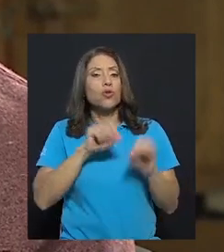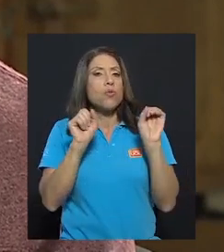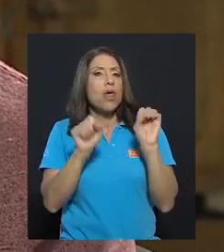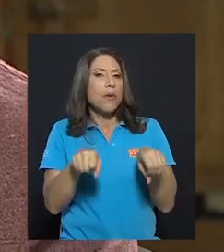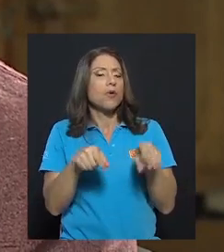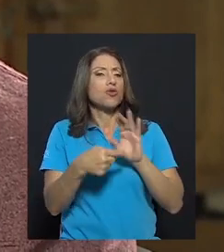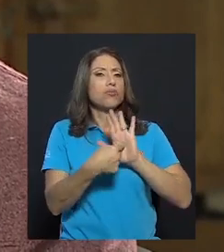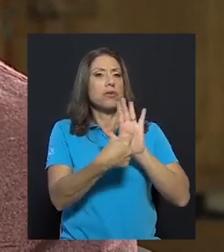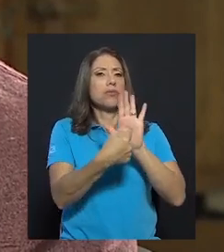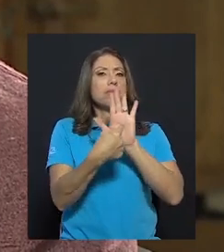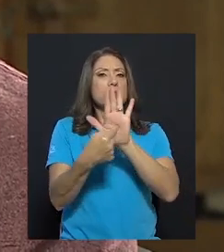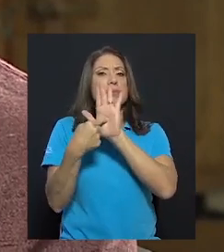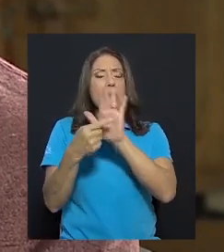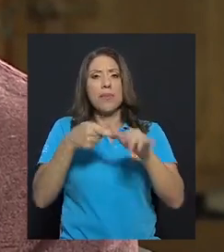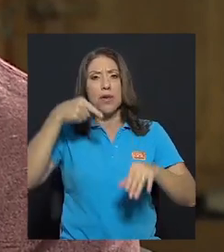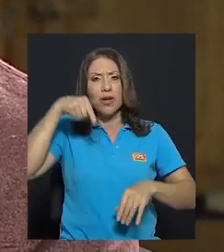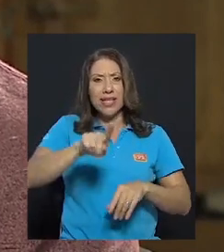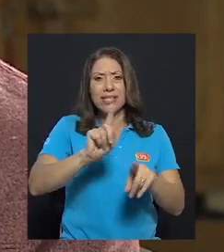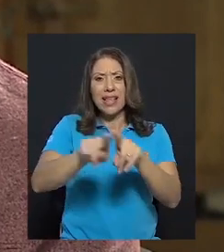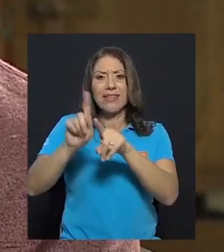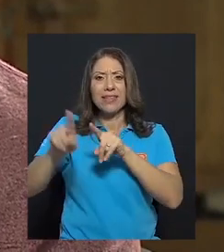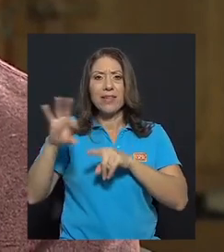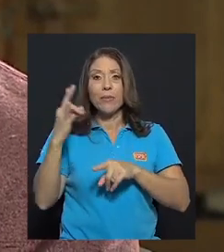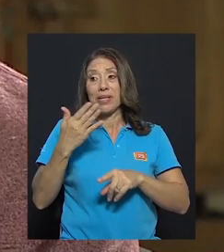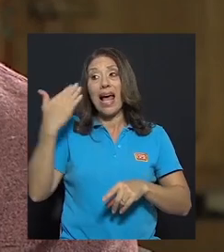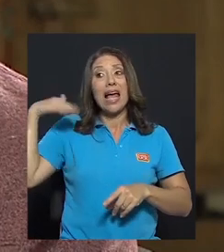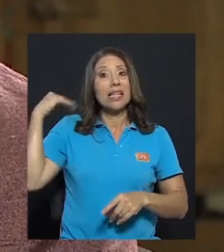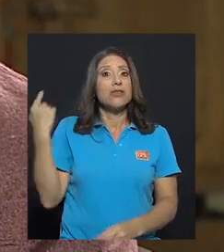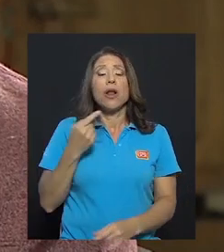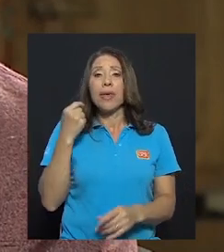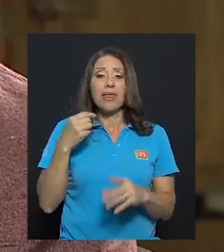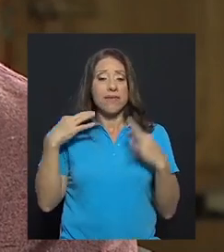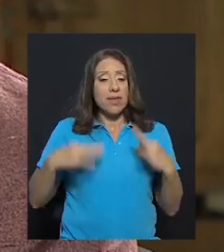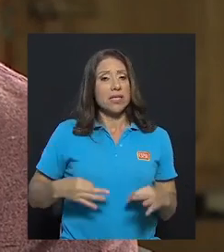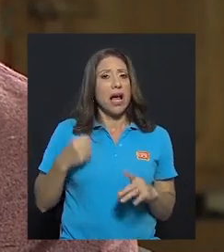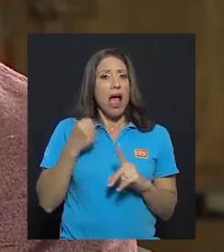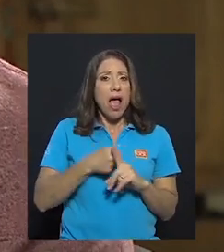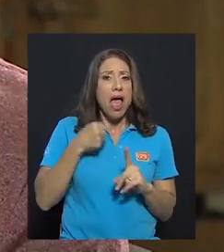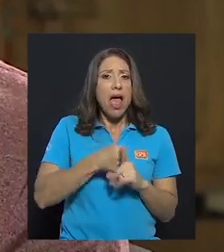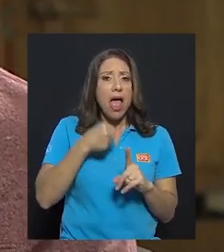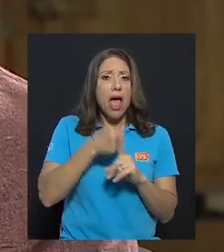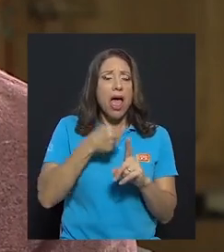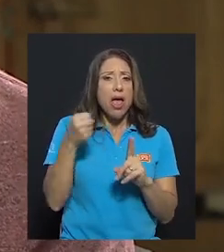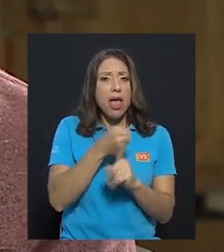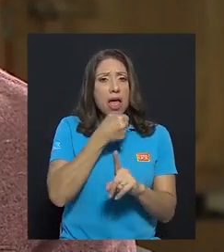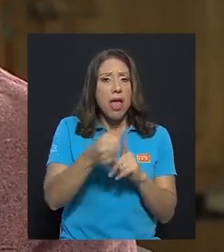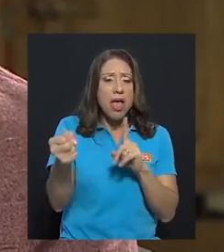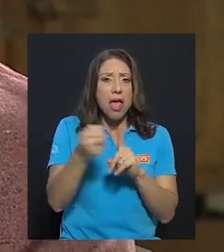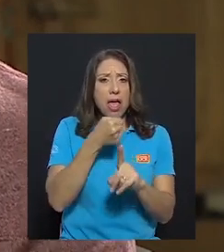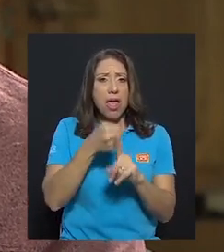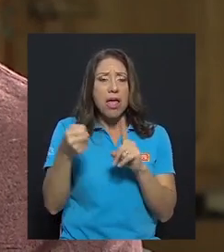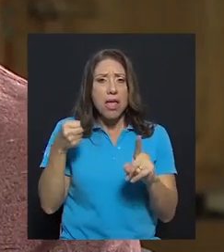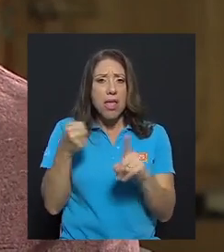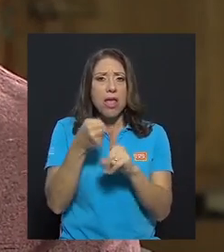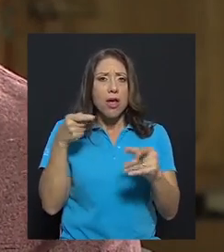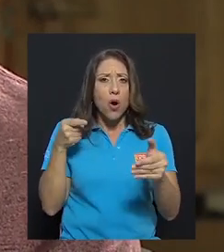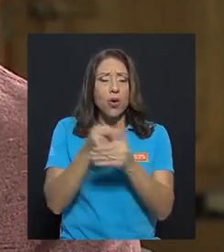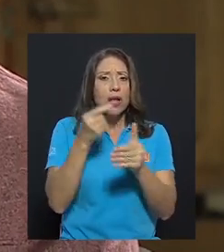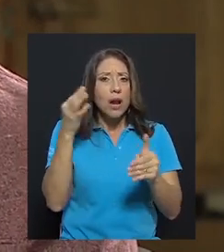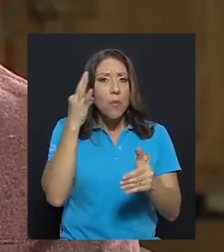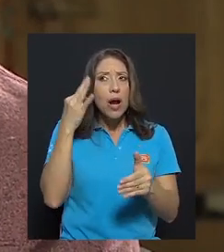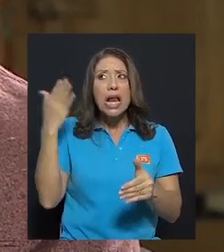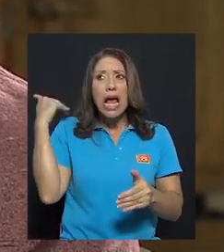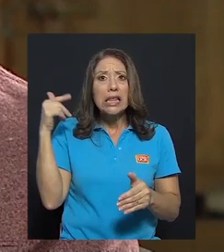manifestar la violencia de diversas formas, y es que antes existía la violencia física, y antes se hablaba de la violencia física contra la mujer, no se hablaba de otro tipo de